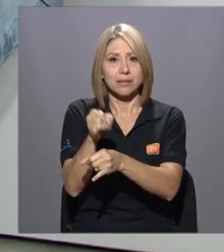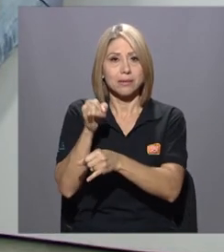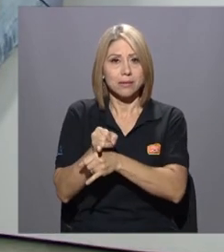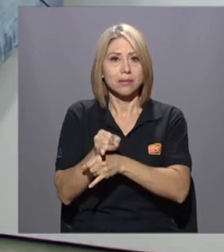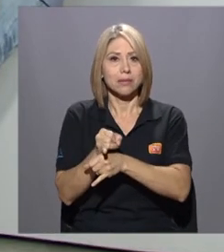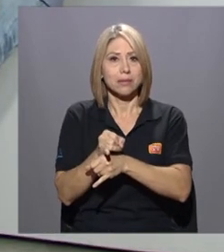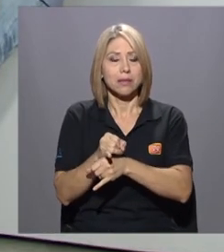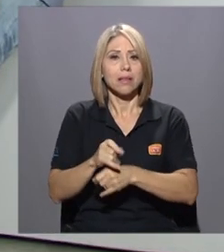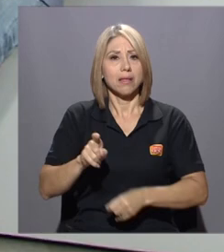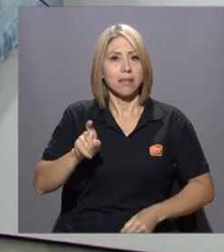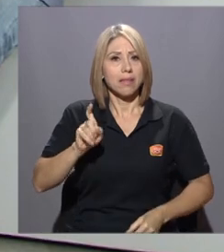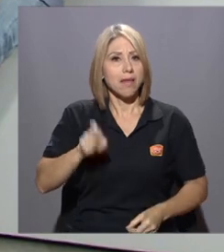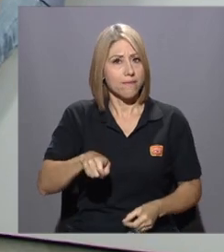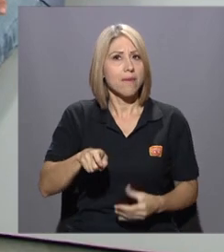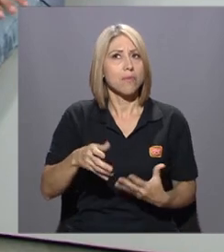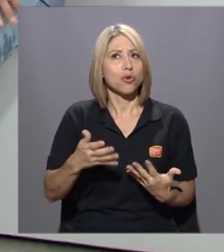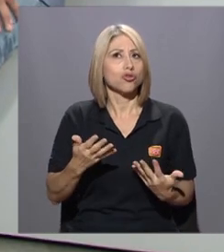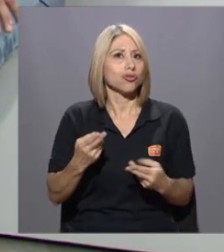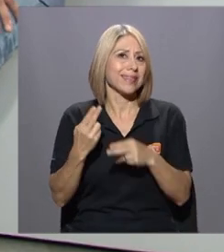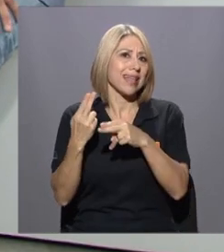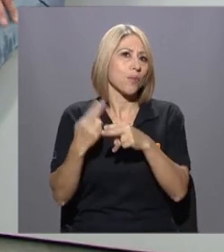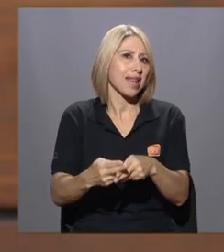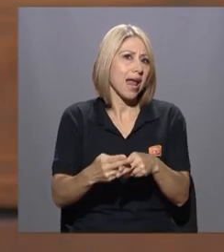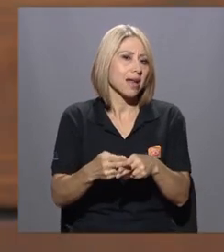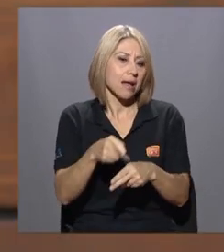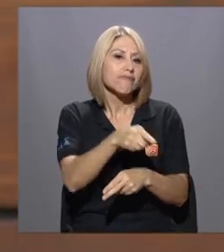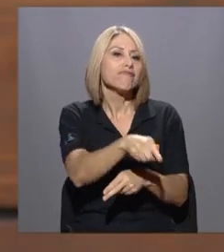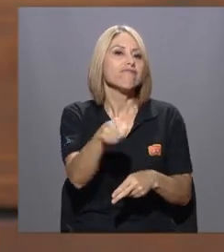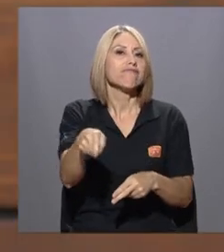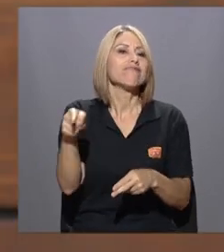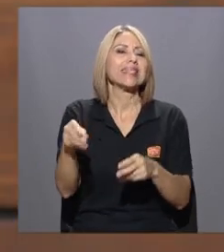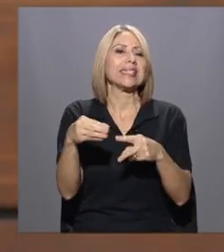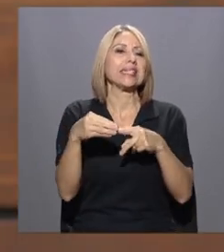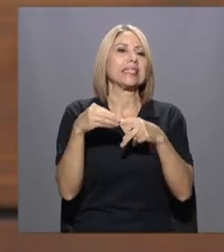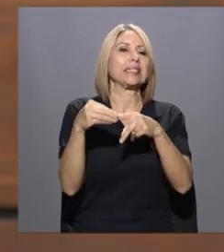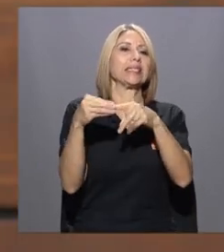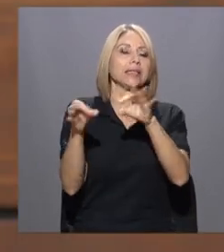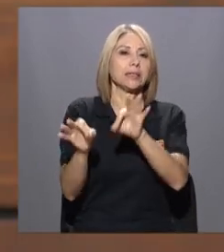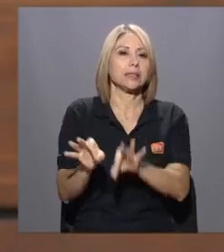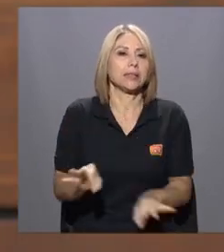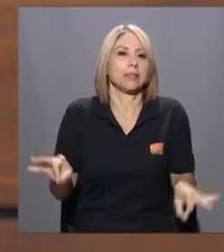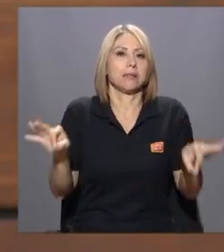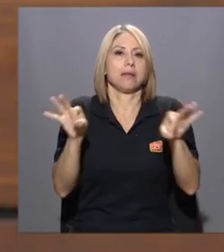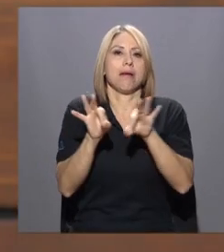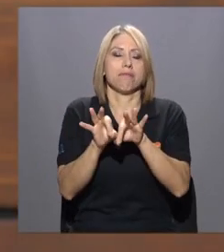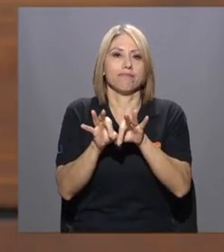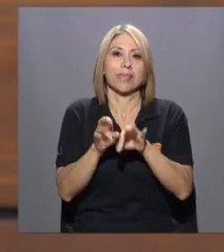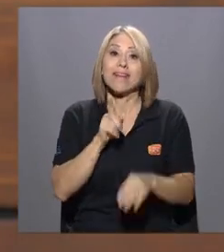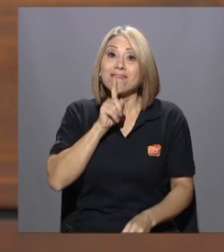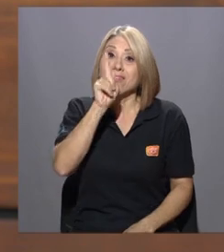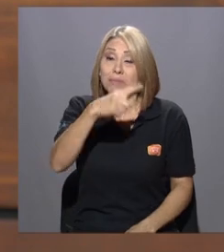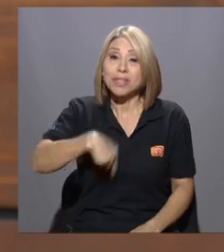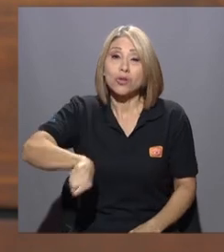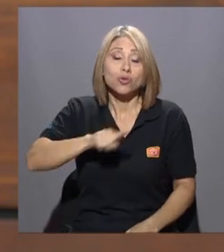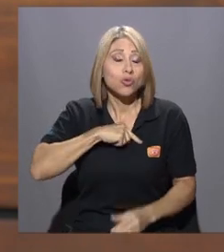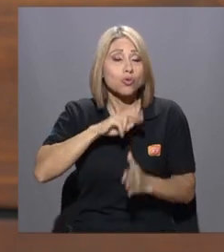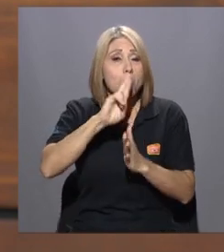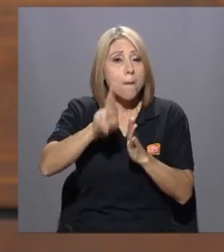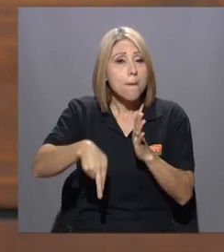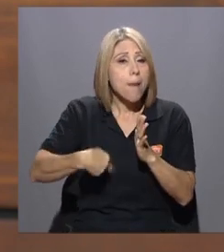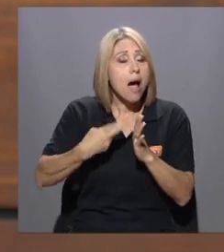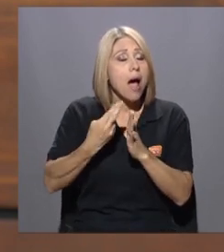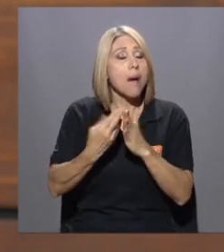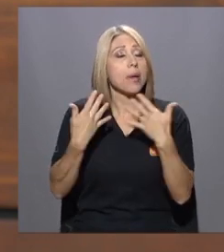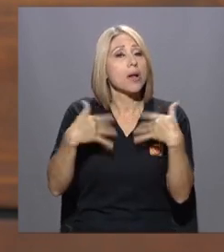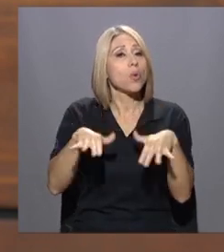que denominar esenciales. Hemos sido realmente, hemos jugado un papel verdaderamente